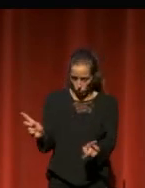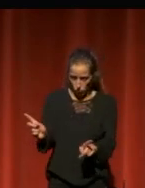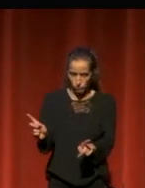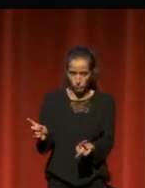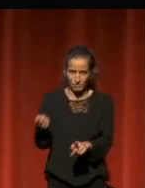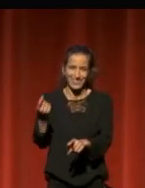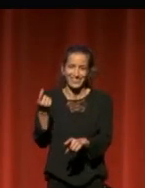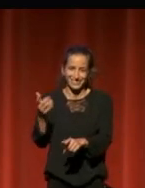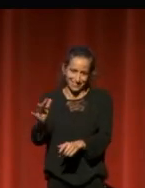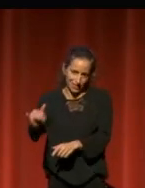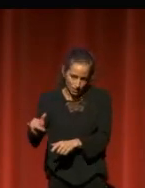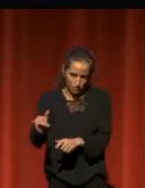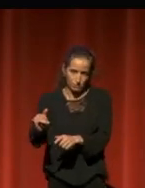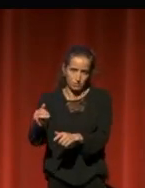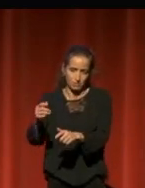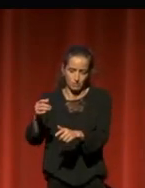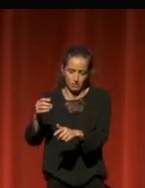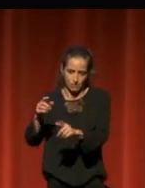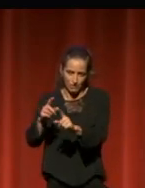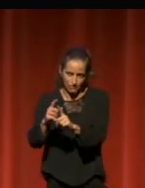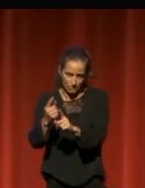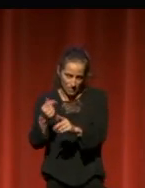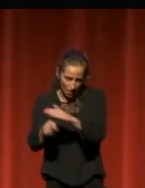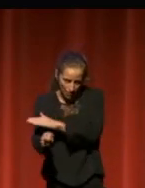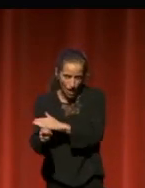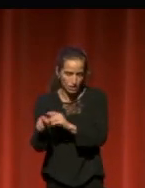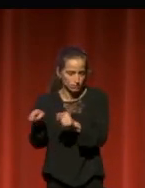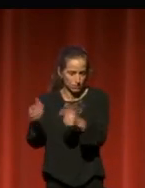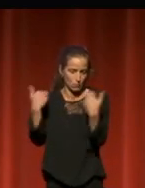biblioteca, sino de saber incluso